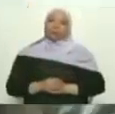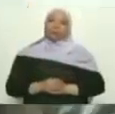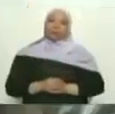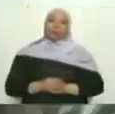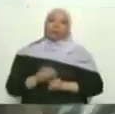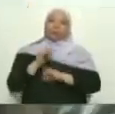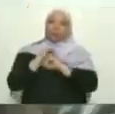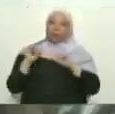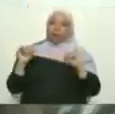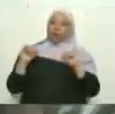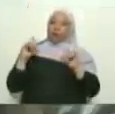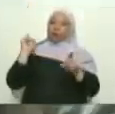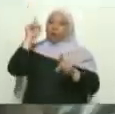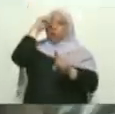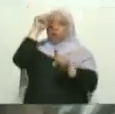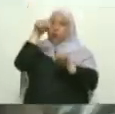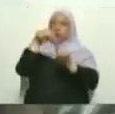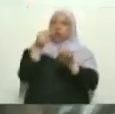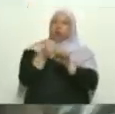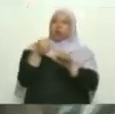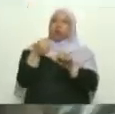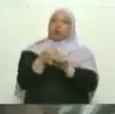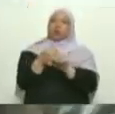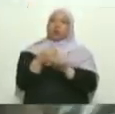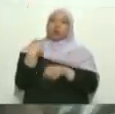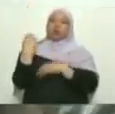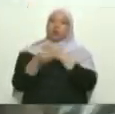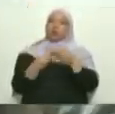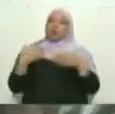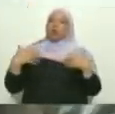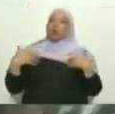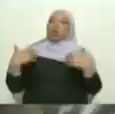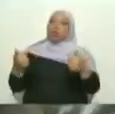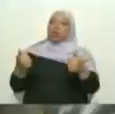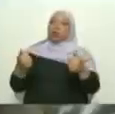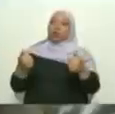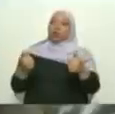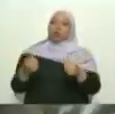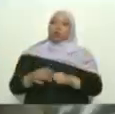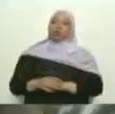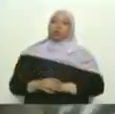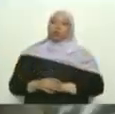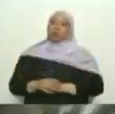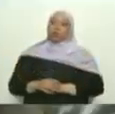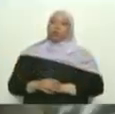terrible, conspirativo, delictivo y criminal como La Salida,